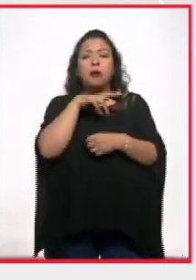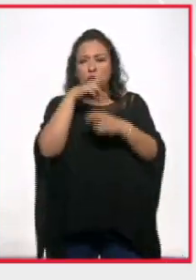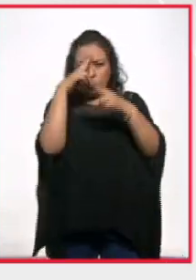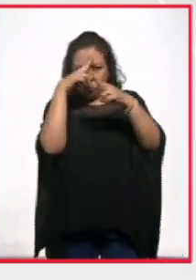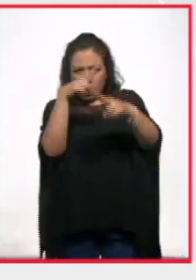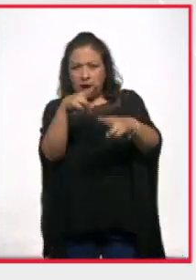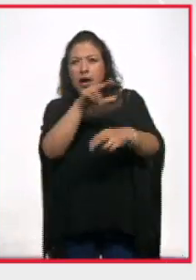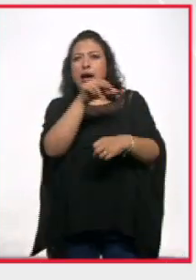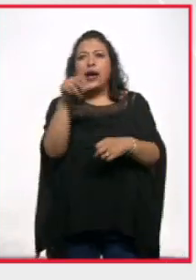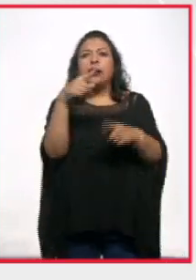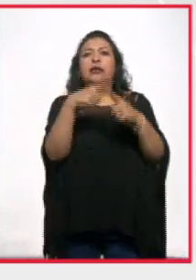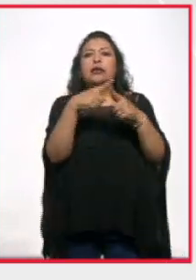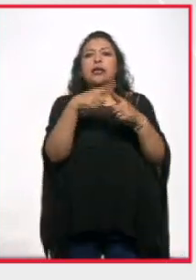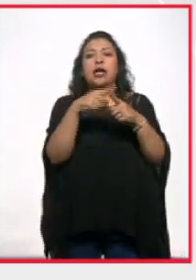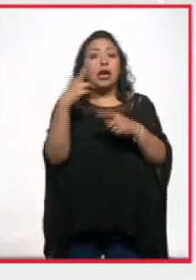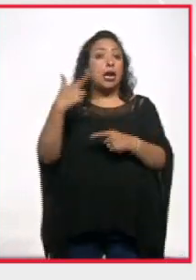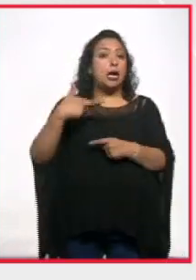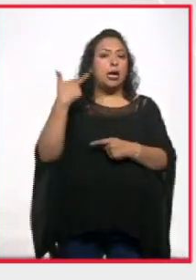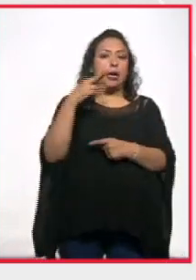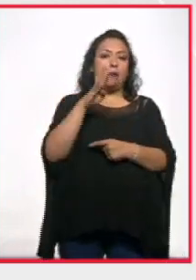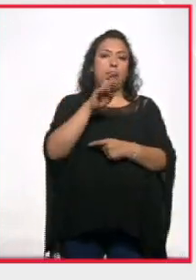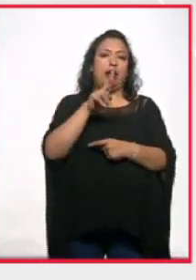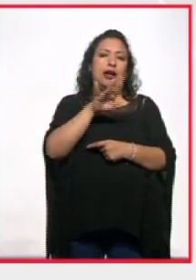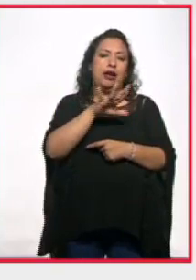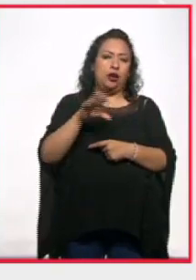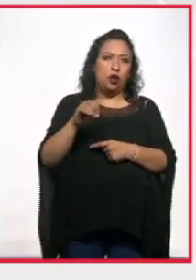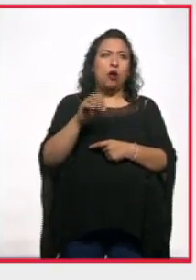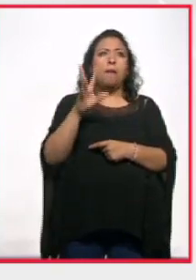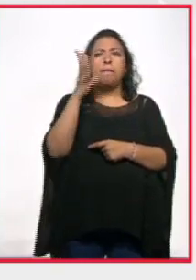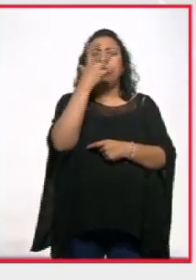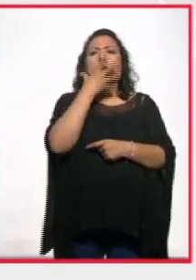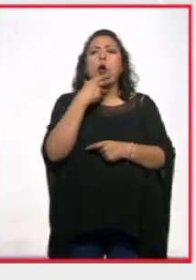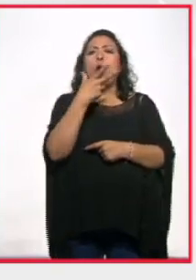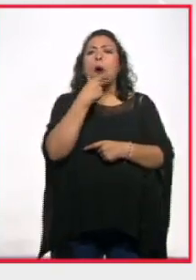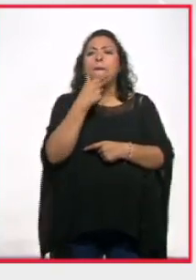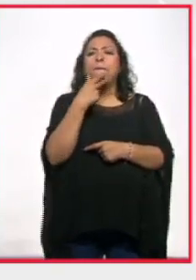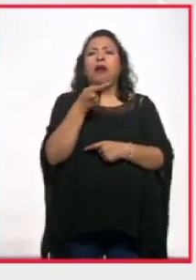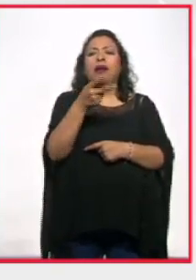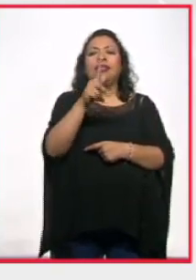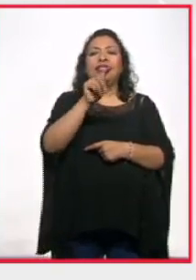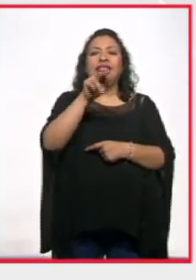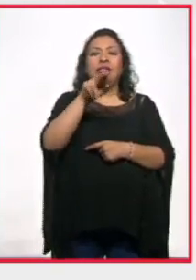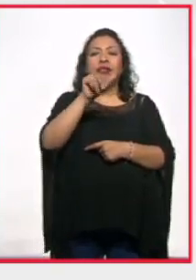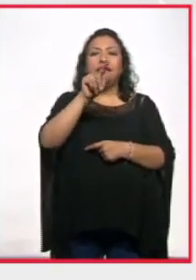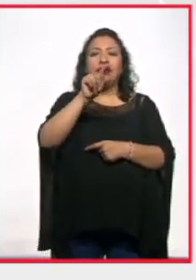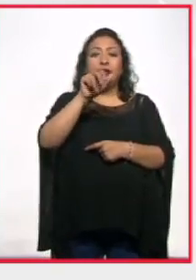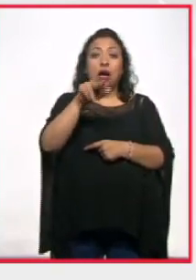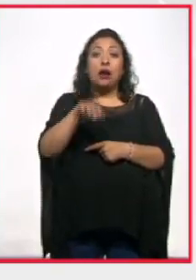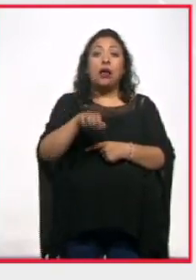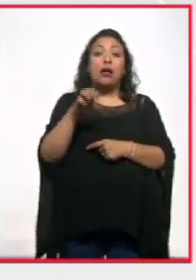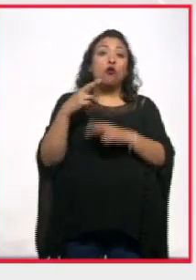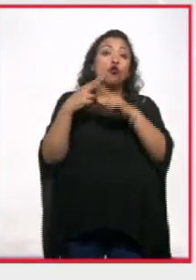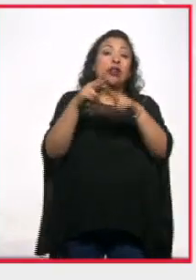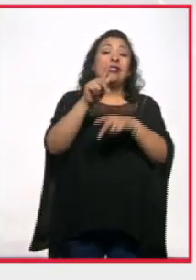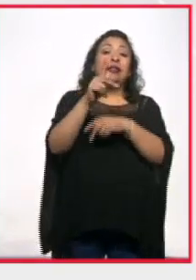homenaje al Rey del Barrio con el maravilloso Tintán, que cumple 70 años, pero también